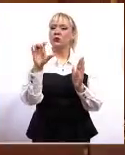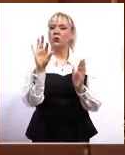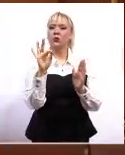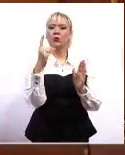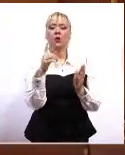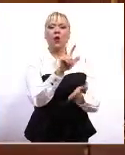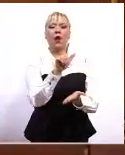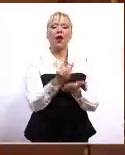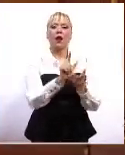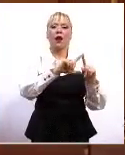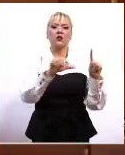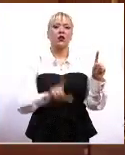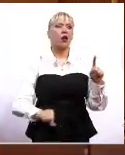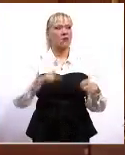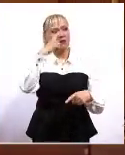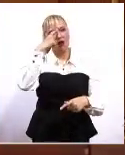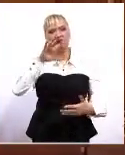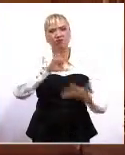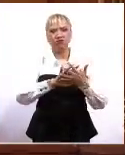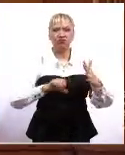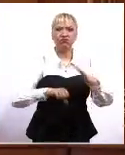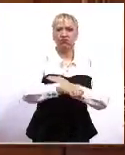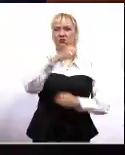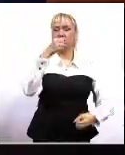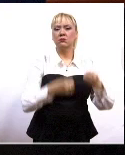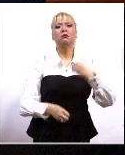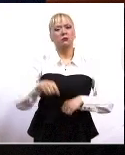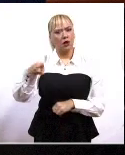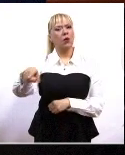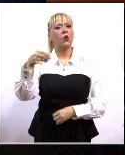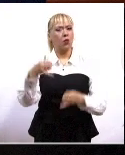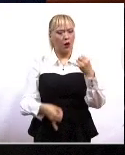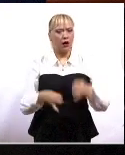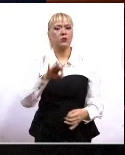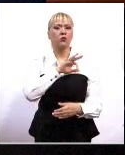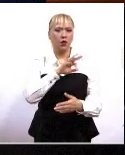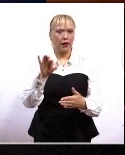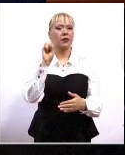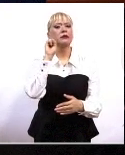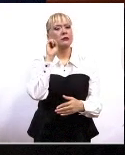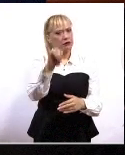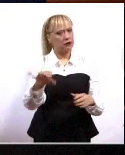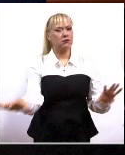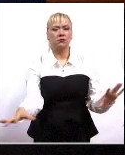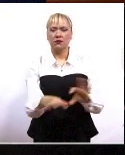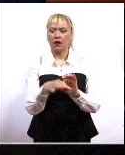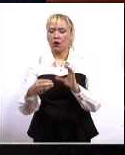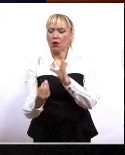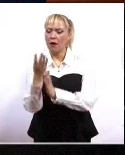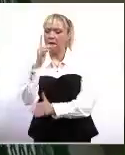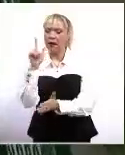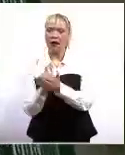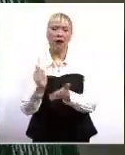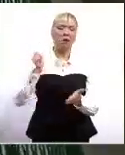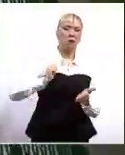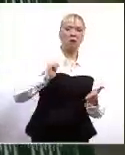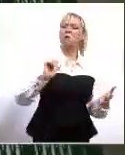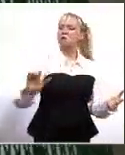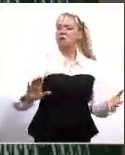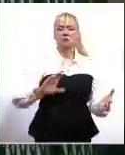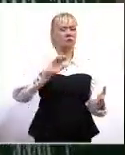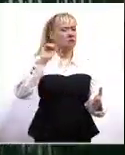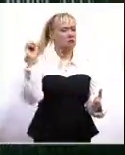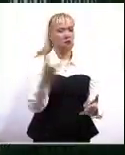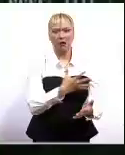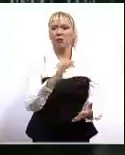Penal para que el juez competente sustancie el incidente y resuelva si es procedente o no otorgar el beneficio. Sobre todo porque se